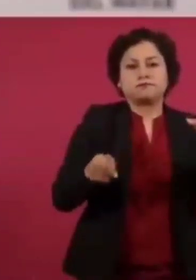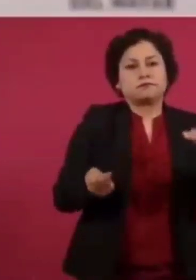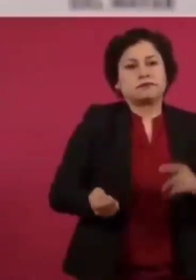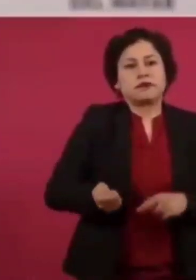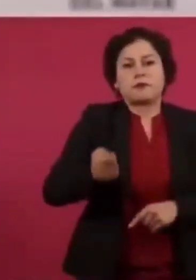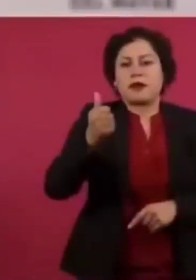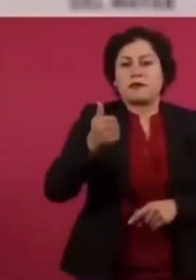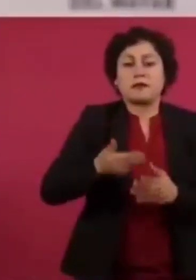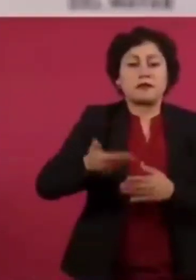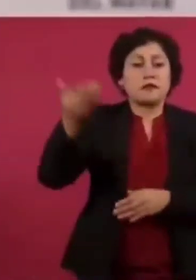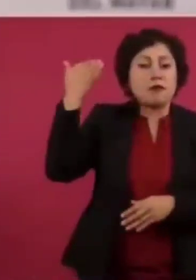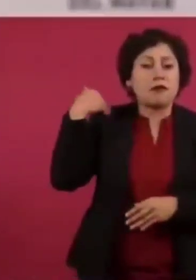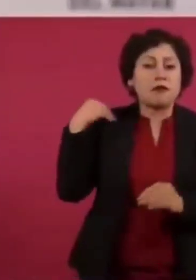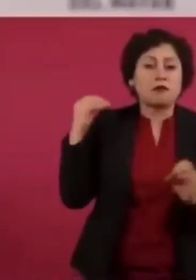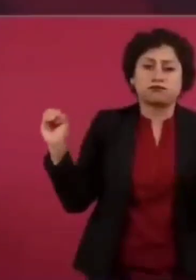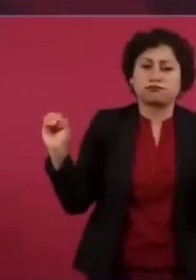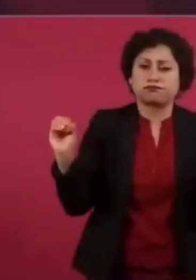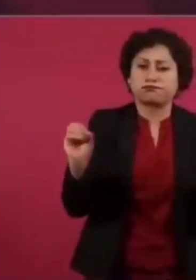como no sucedía en décadas.